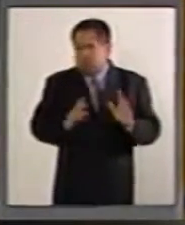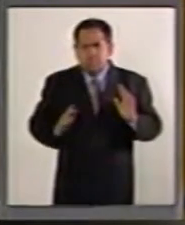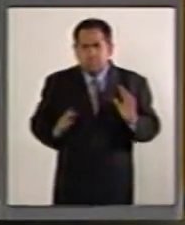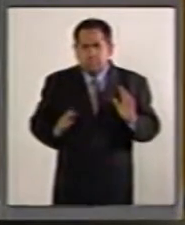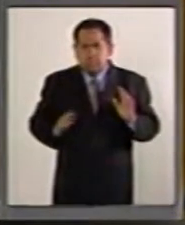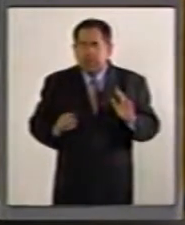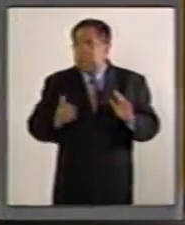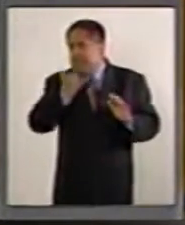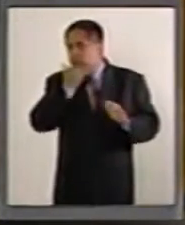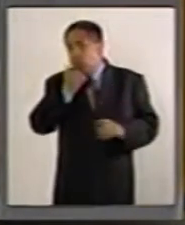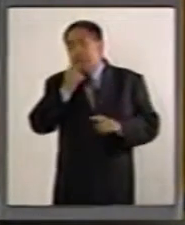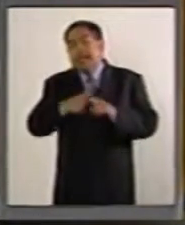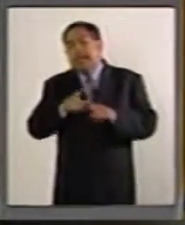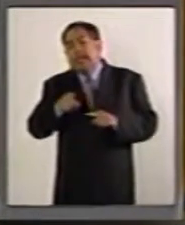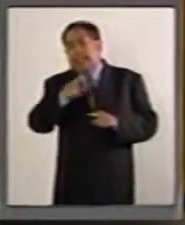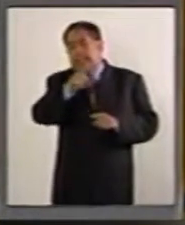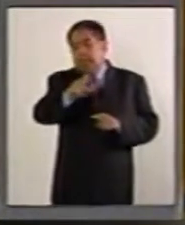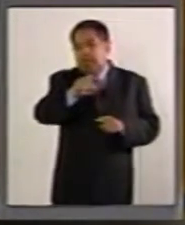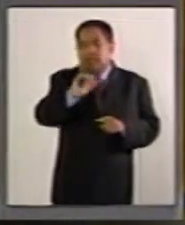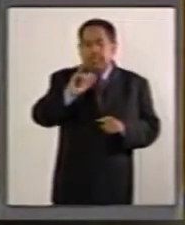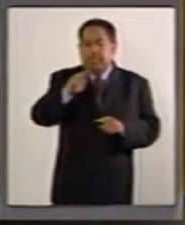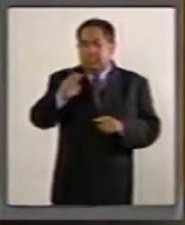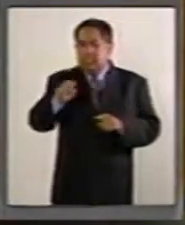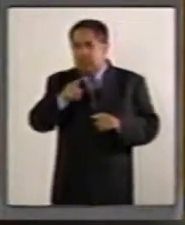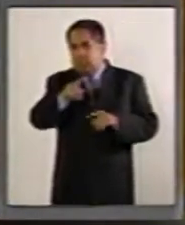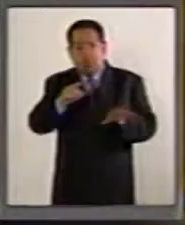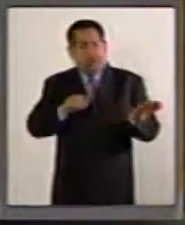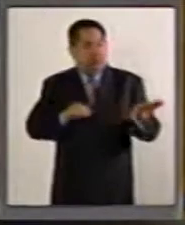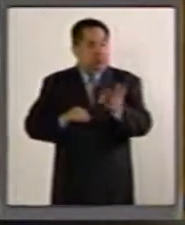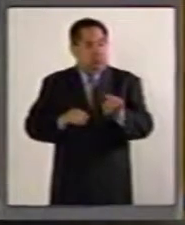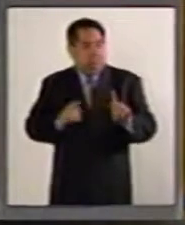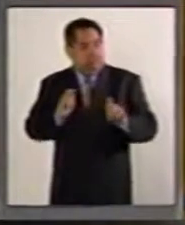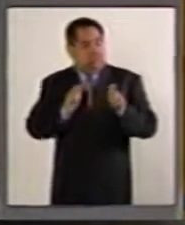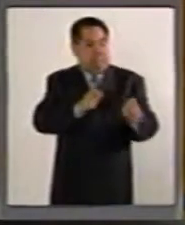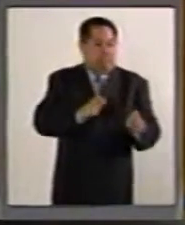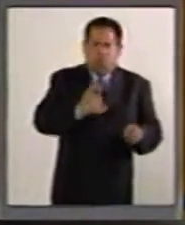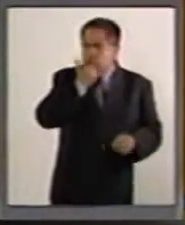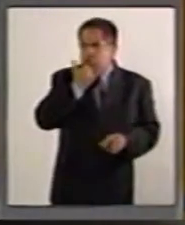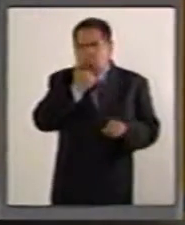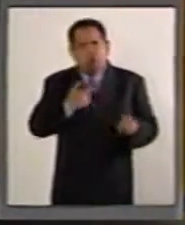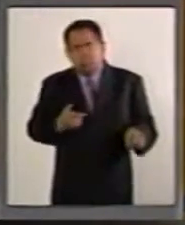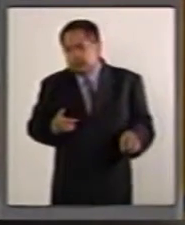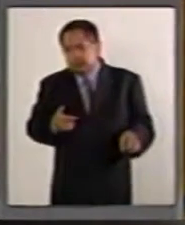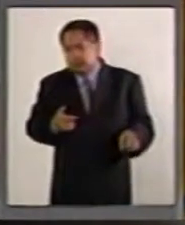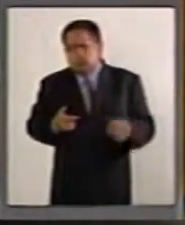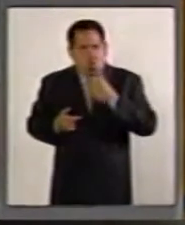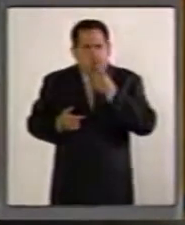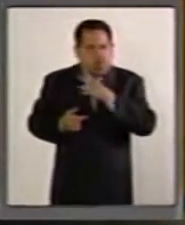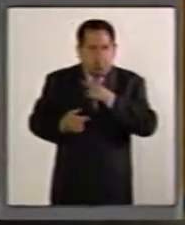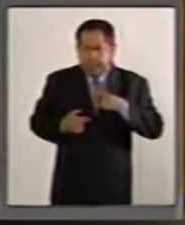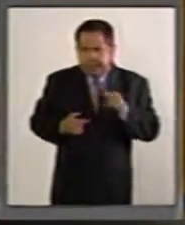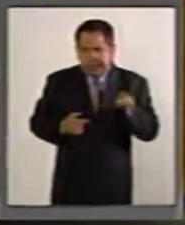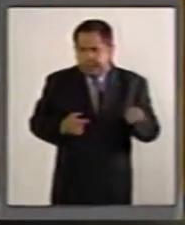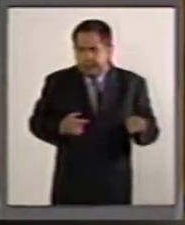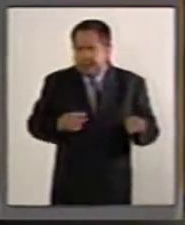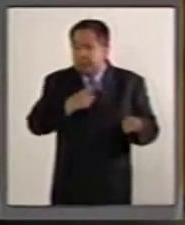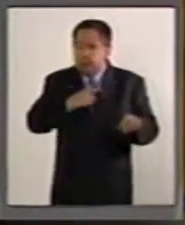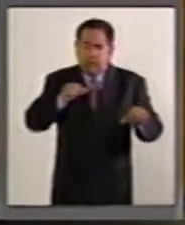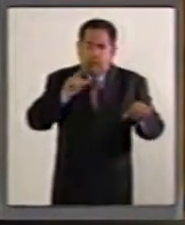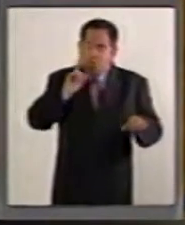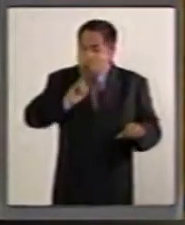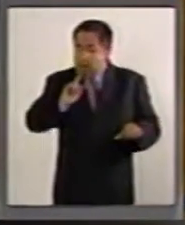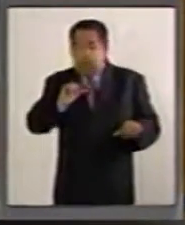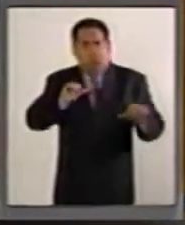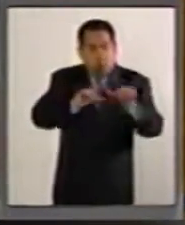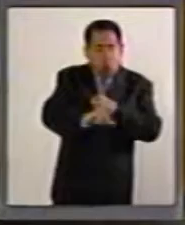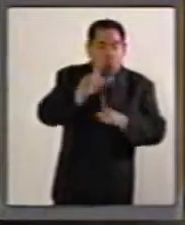que cometió la autoridad electoral al hacer la asignación de un suplente hombre a una